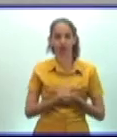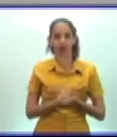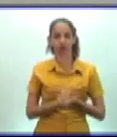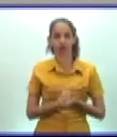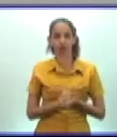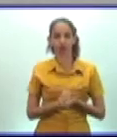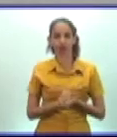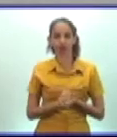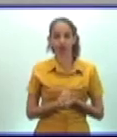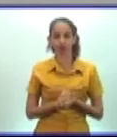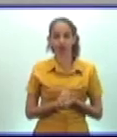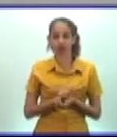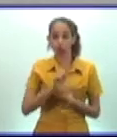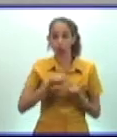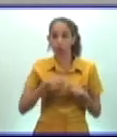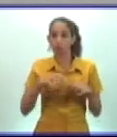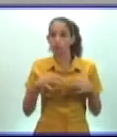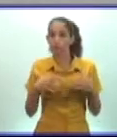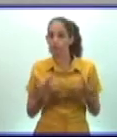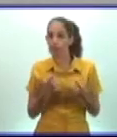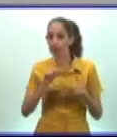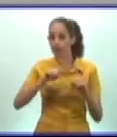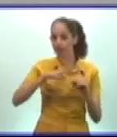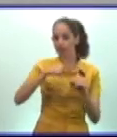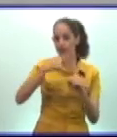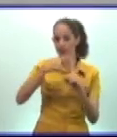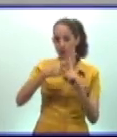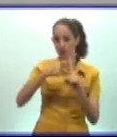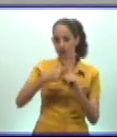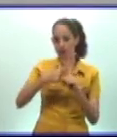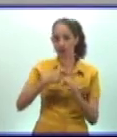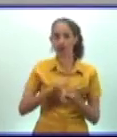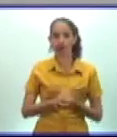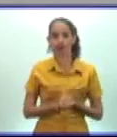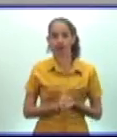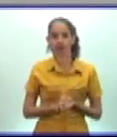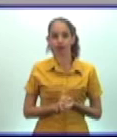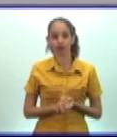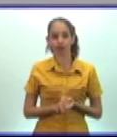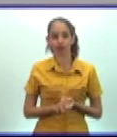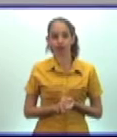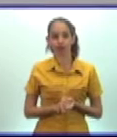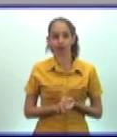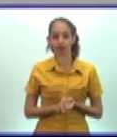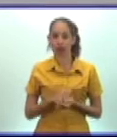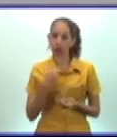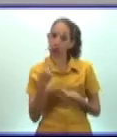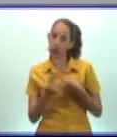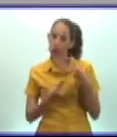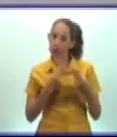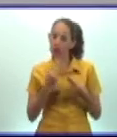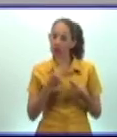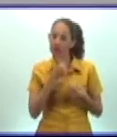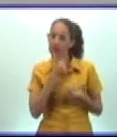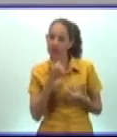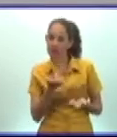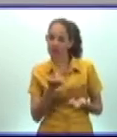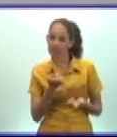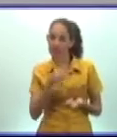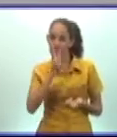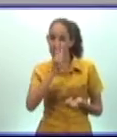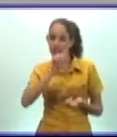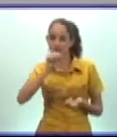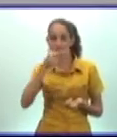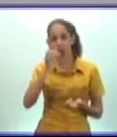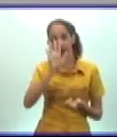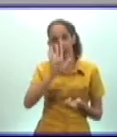de 10 es positiva y nos está diciendo que es 2. O simplemente multiplicar 3,5